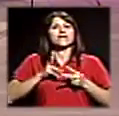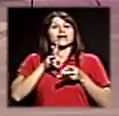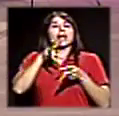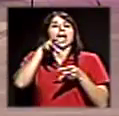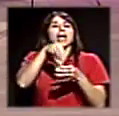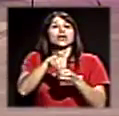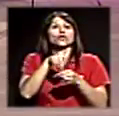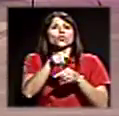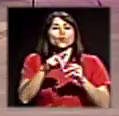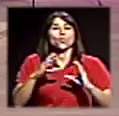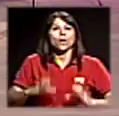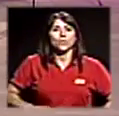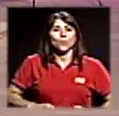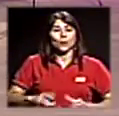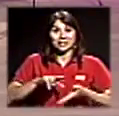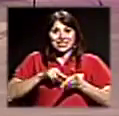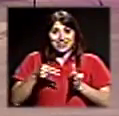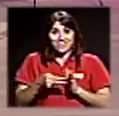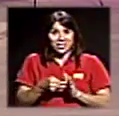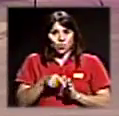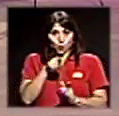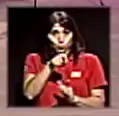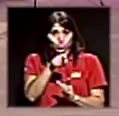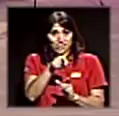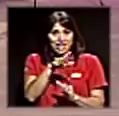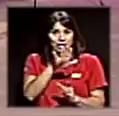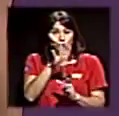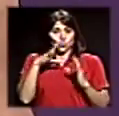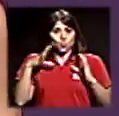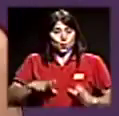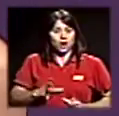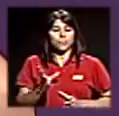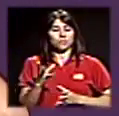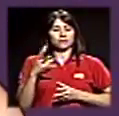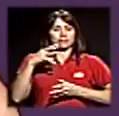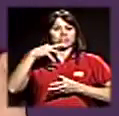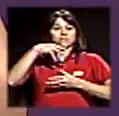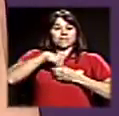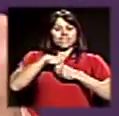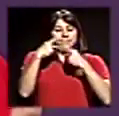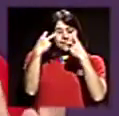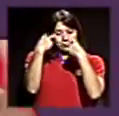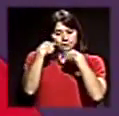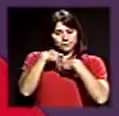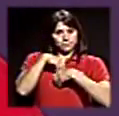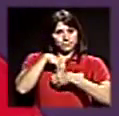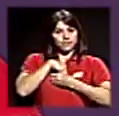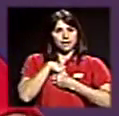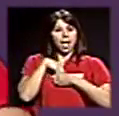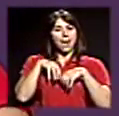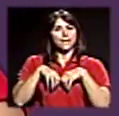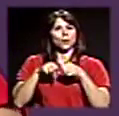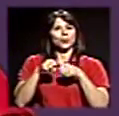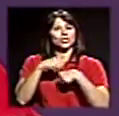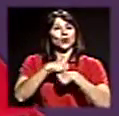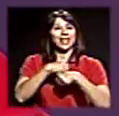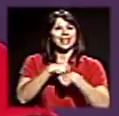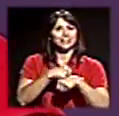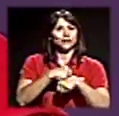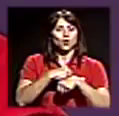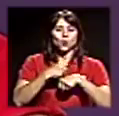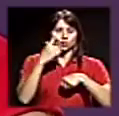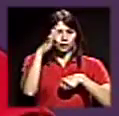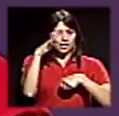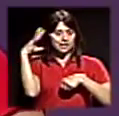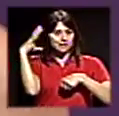es, bueno, empiece a entrar en su cuerpo, apropiese de lo que hizo, apropiese de las acciones que no realmente supo que no están